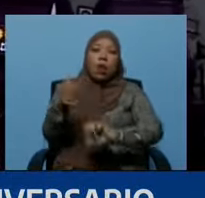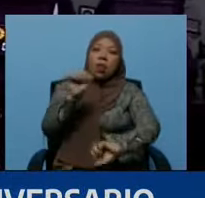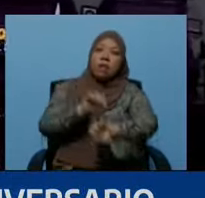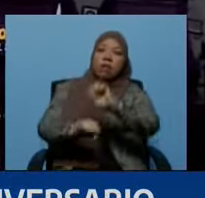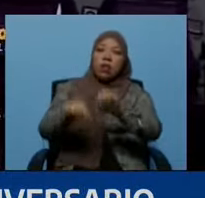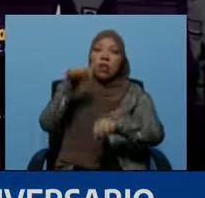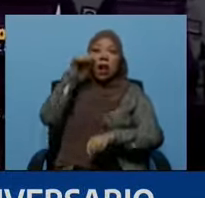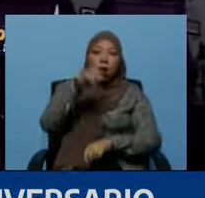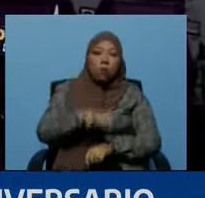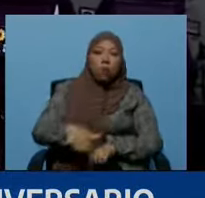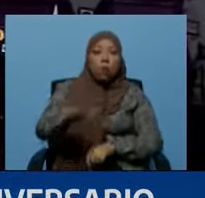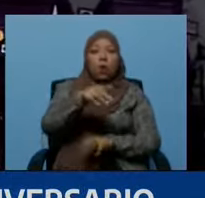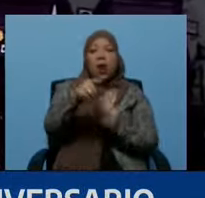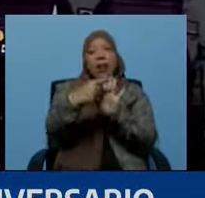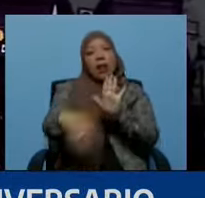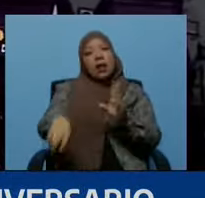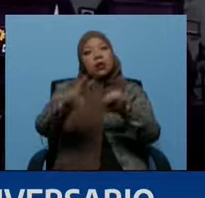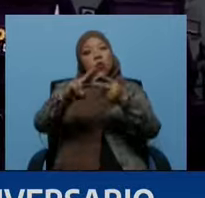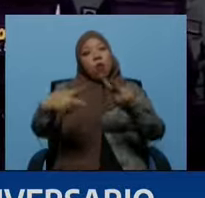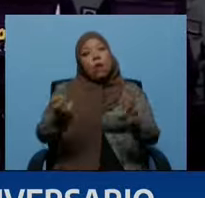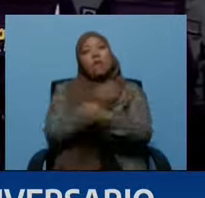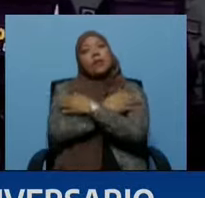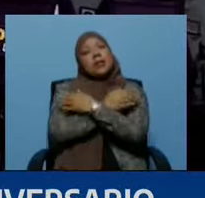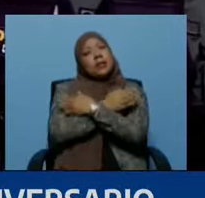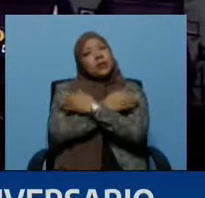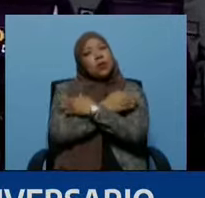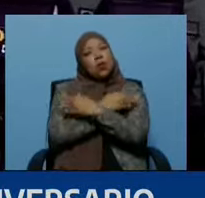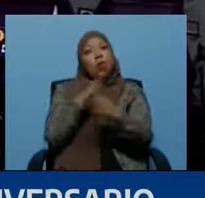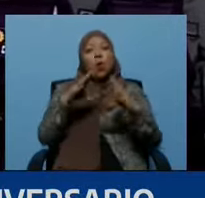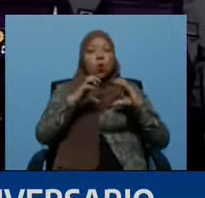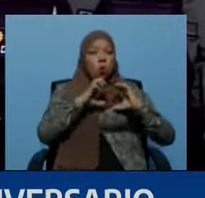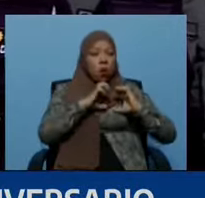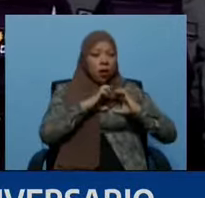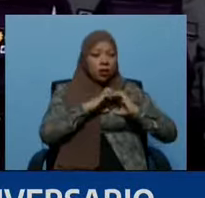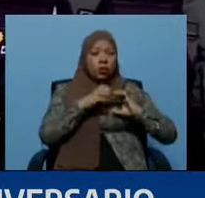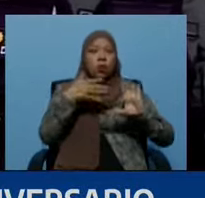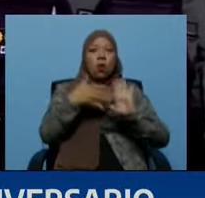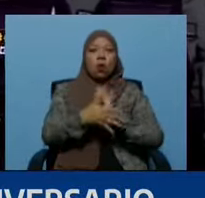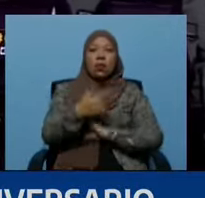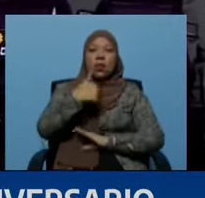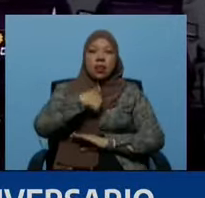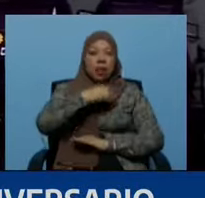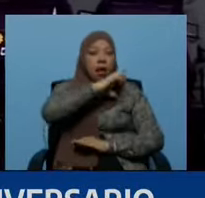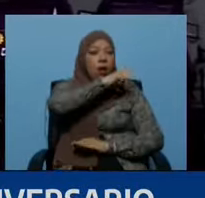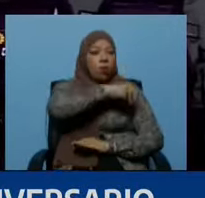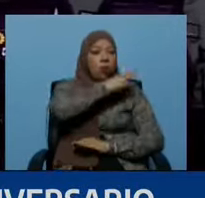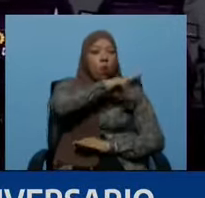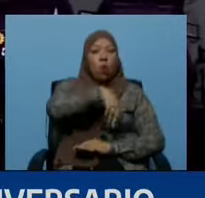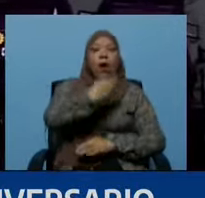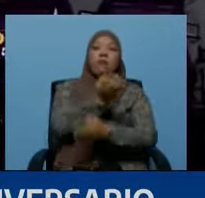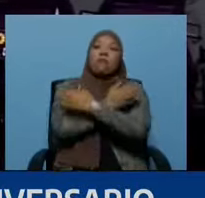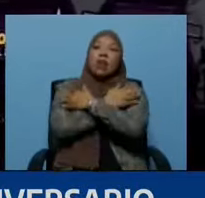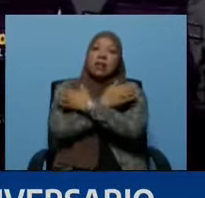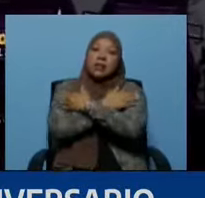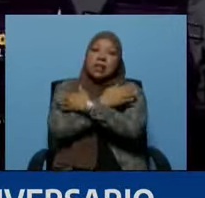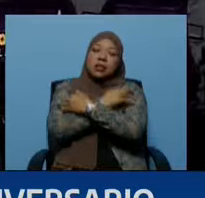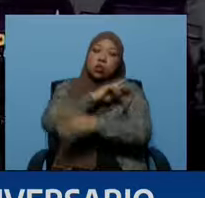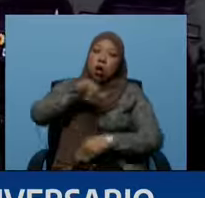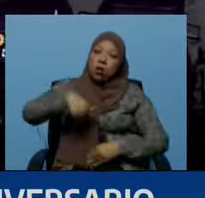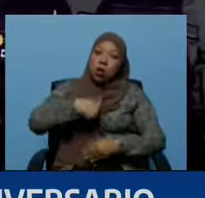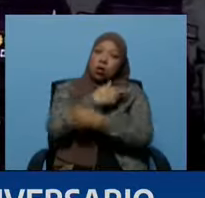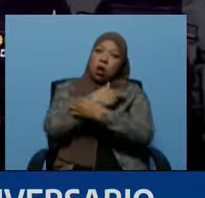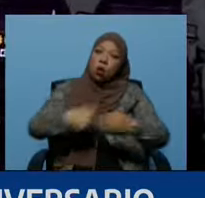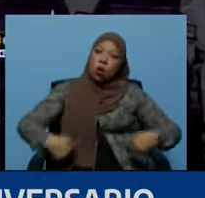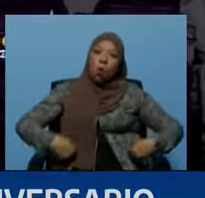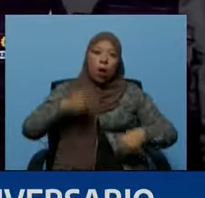este pueblo y su derecho a la paz? Los felicito con mi corazón de comandante en jefe. Felicito a nuestra Guardia Nacional Bolivariana por